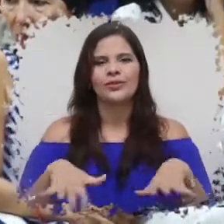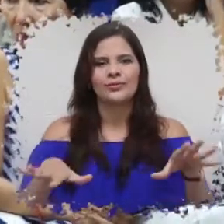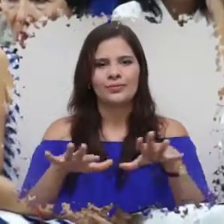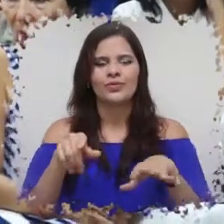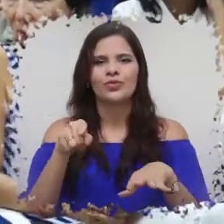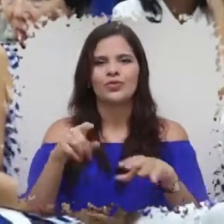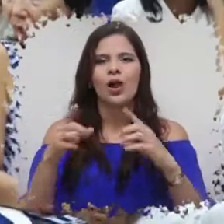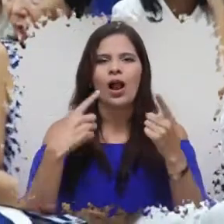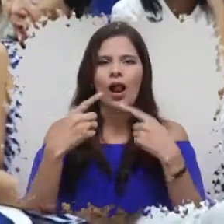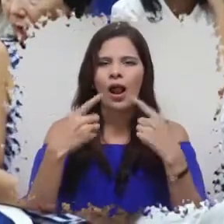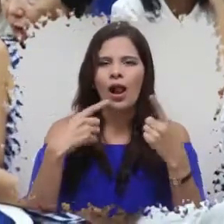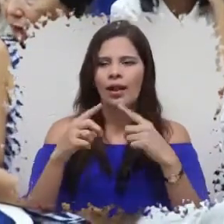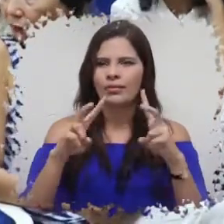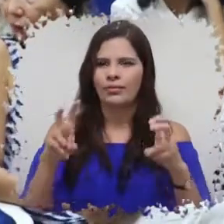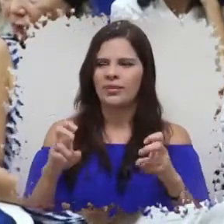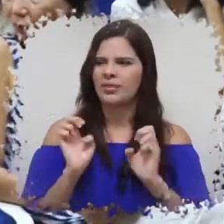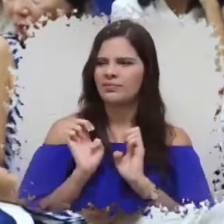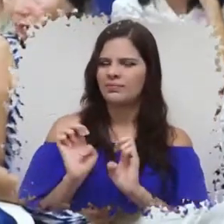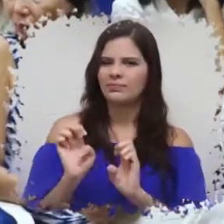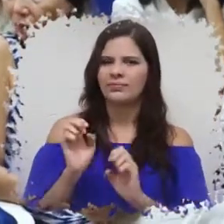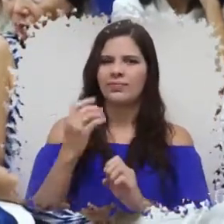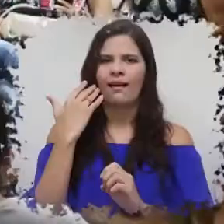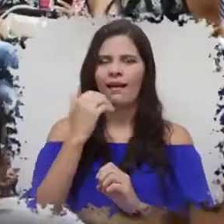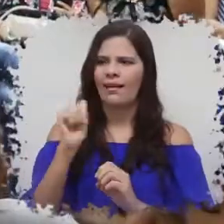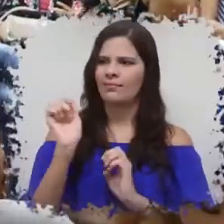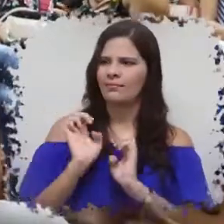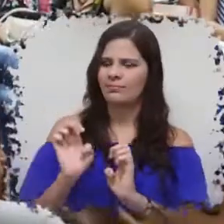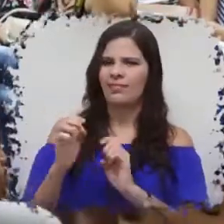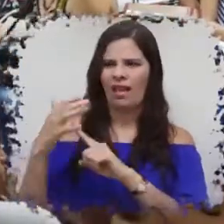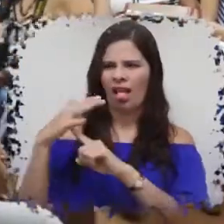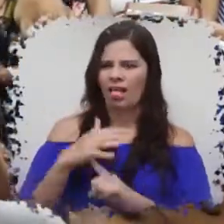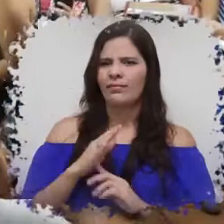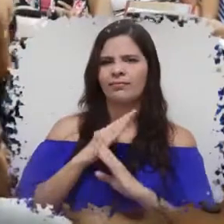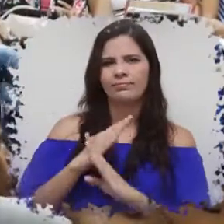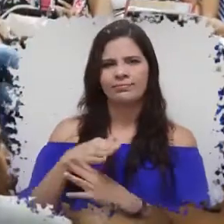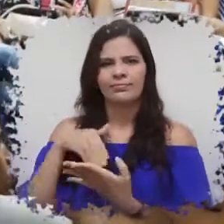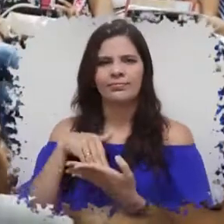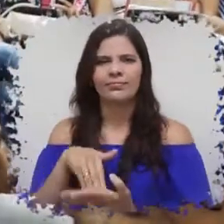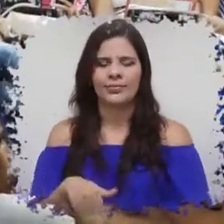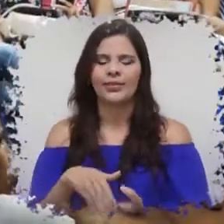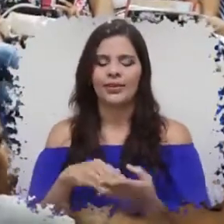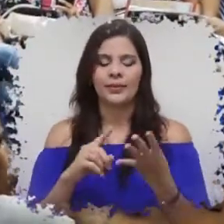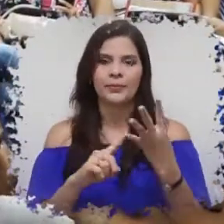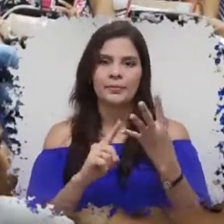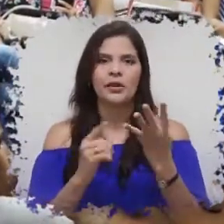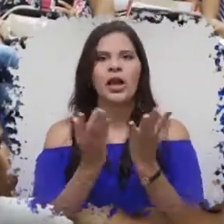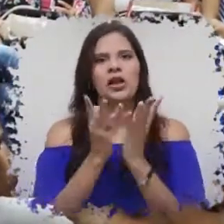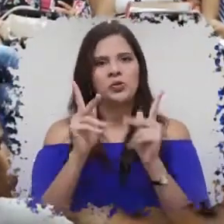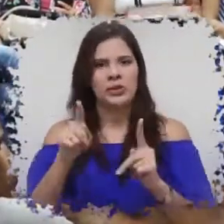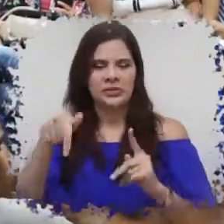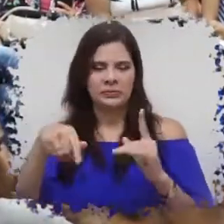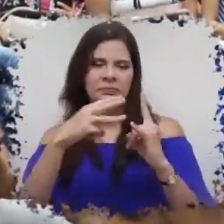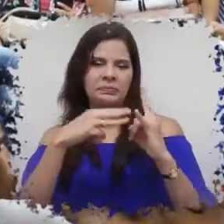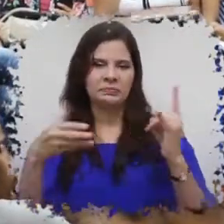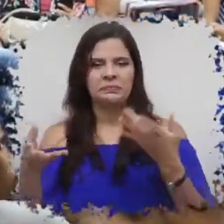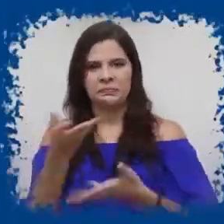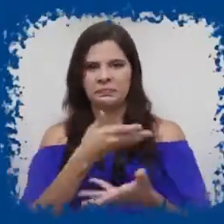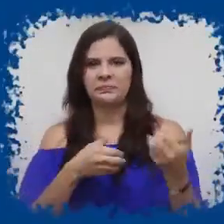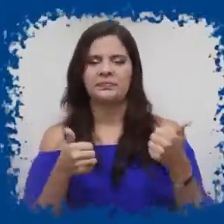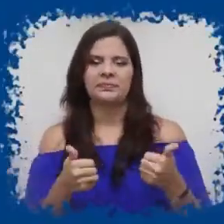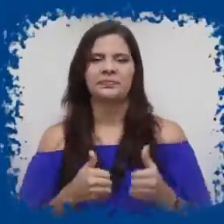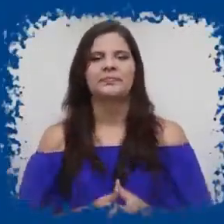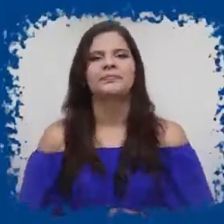marco del primer coloquio de resistencias femeninas contra la violencia de género, y la representación estudiantil de la alma mater.